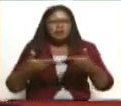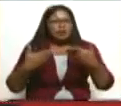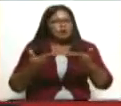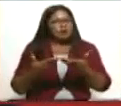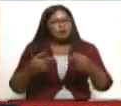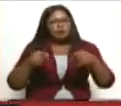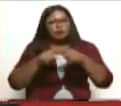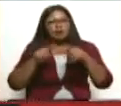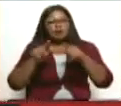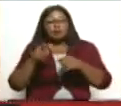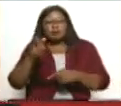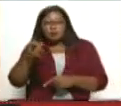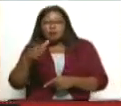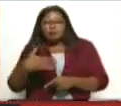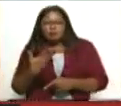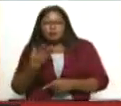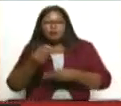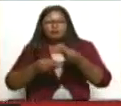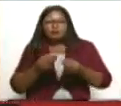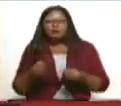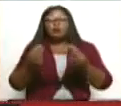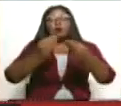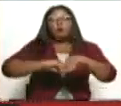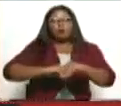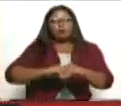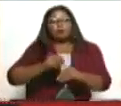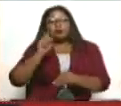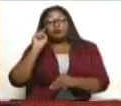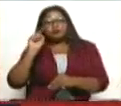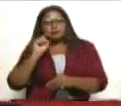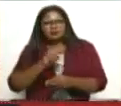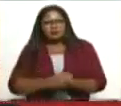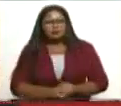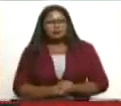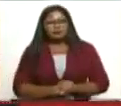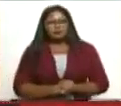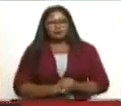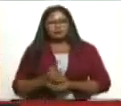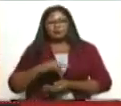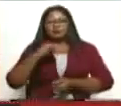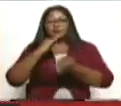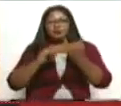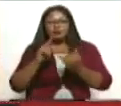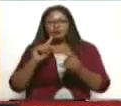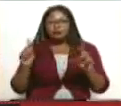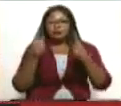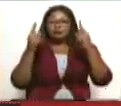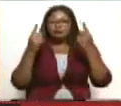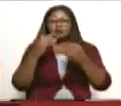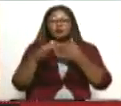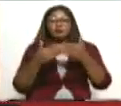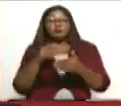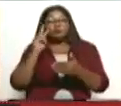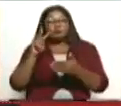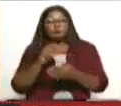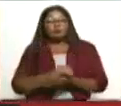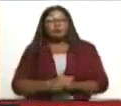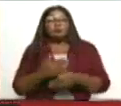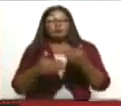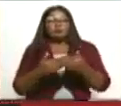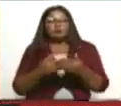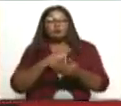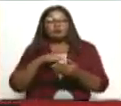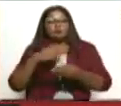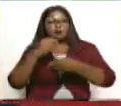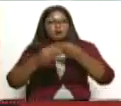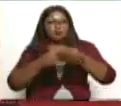que esta negociación pueda concluir exitosamente, como así lo auguramos,